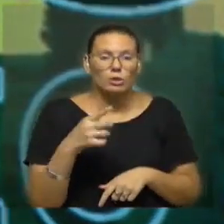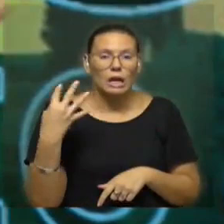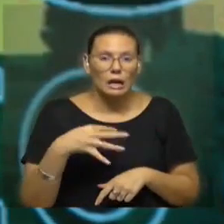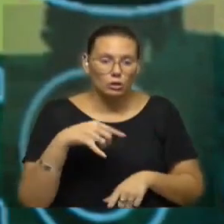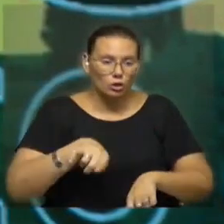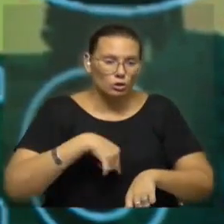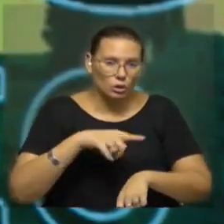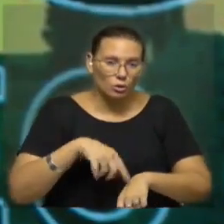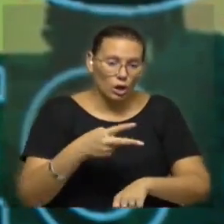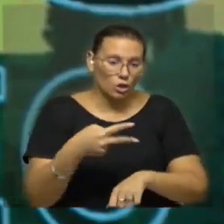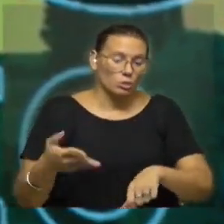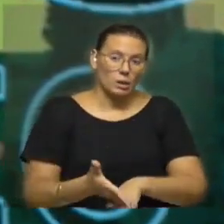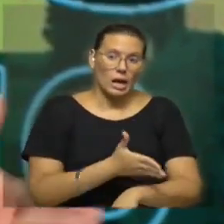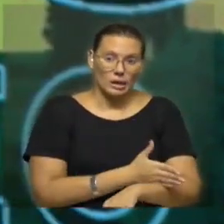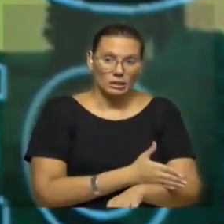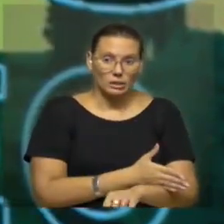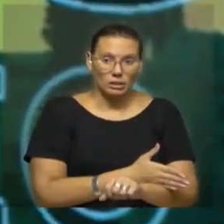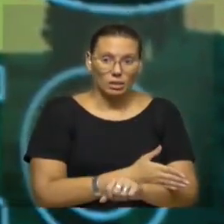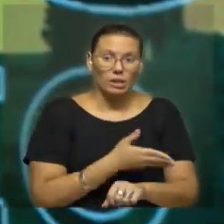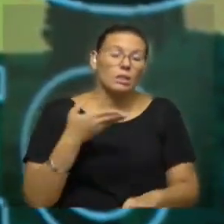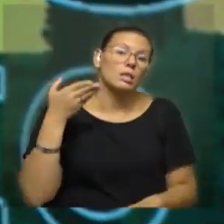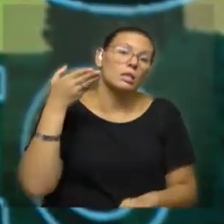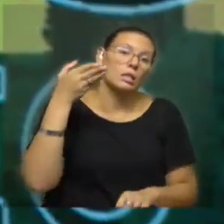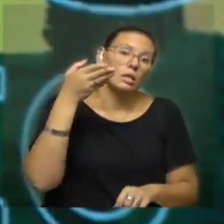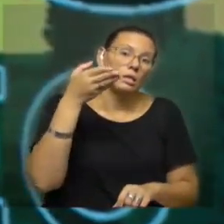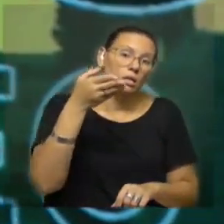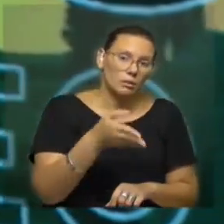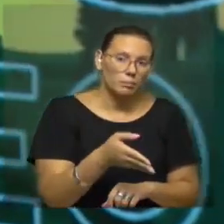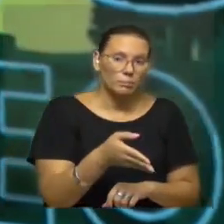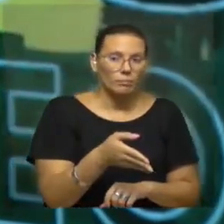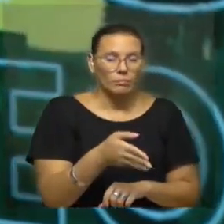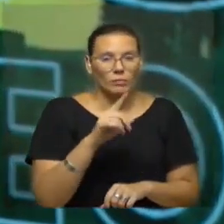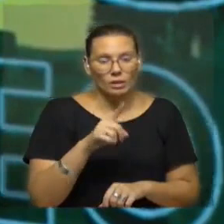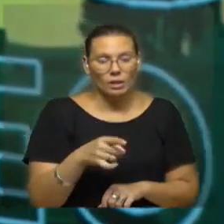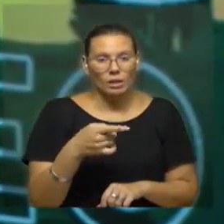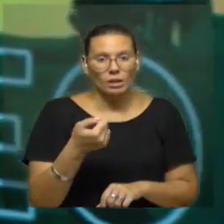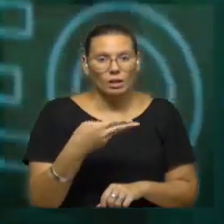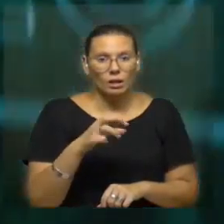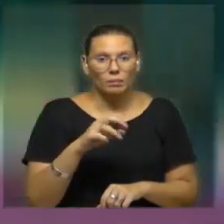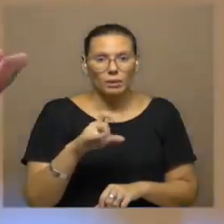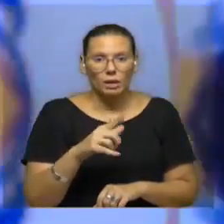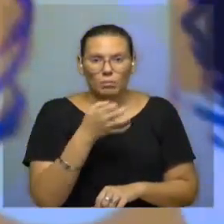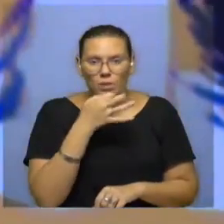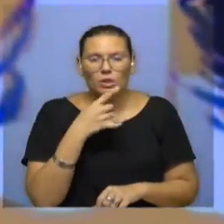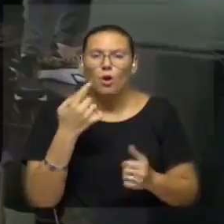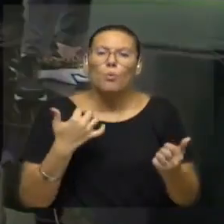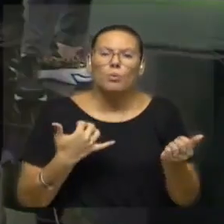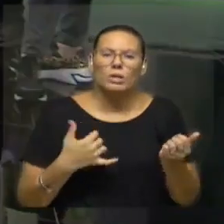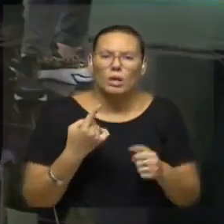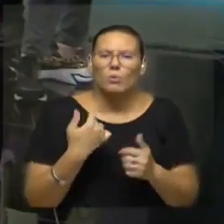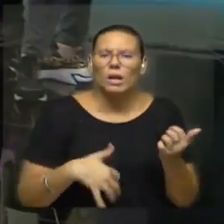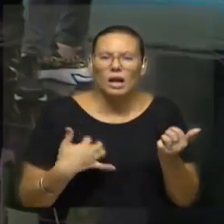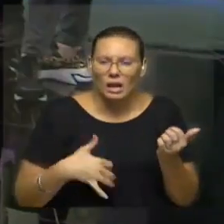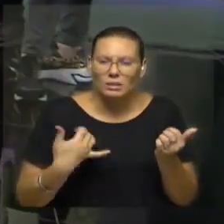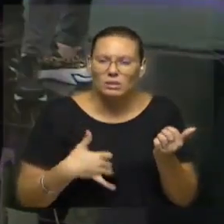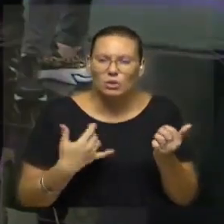va. Y dos semanas antes de ir para allá, Gabriel me dice, Leo, vamos a hacer un tema, grabate un tema, aunque sea acústico,